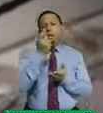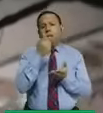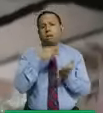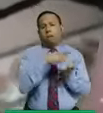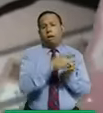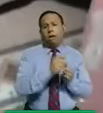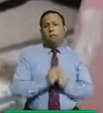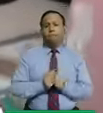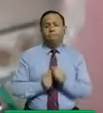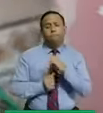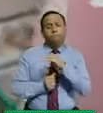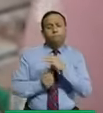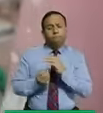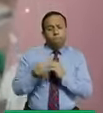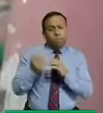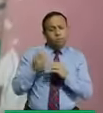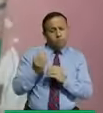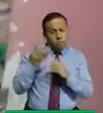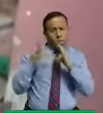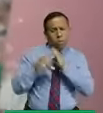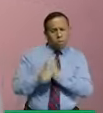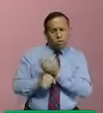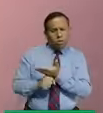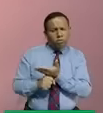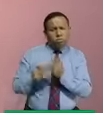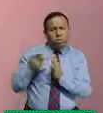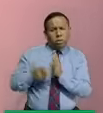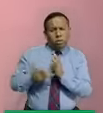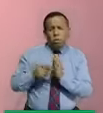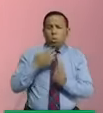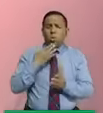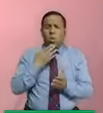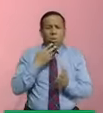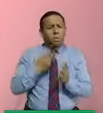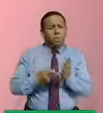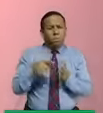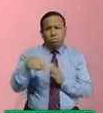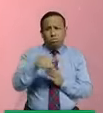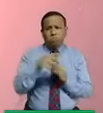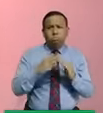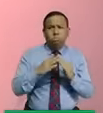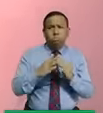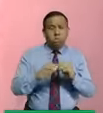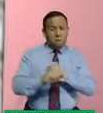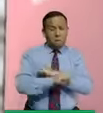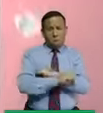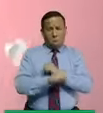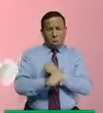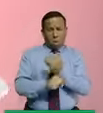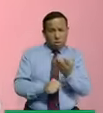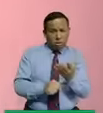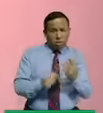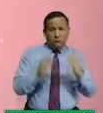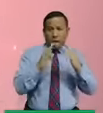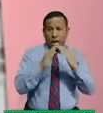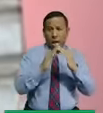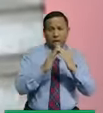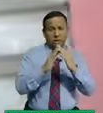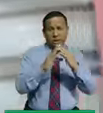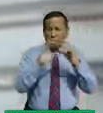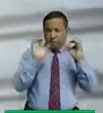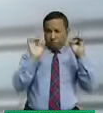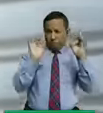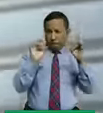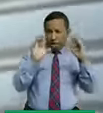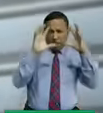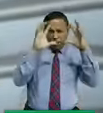buen día. ¿Qué fue lo que ocurrió? ¿Cómo se sintió? Tenemos entendido que provocó incluso daños en los vidrios de la parte superior